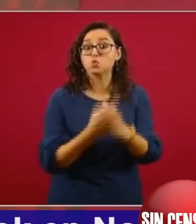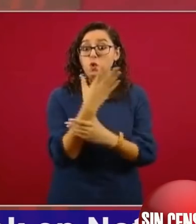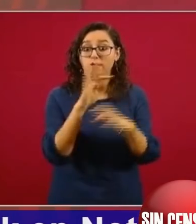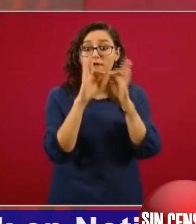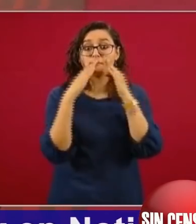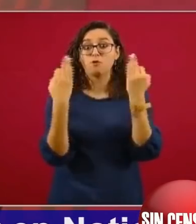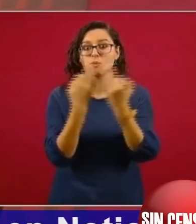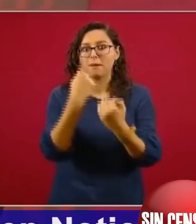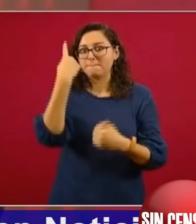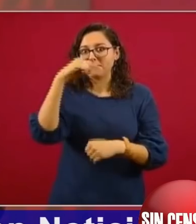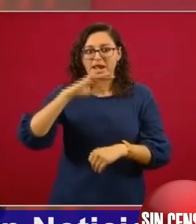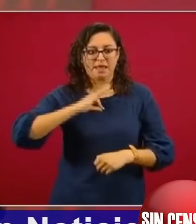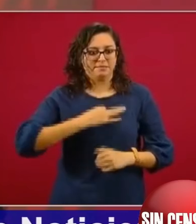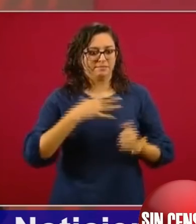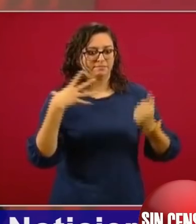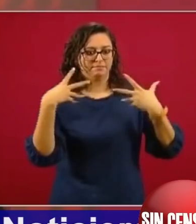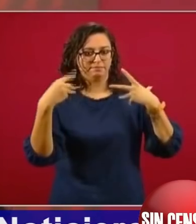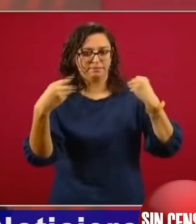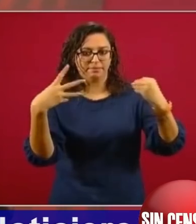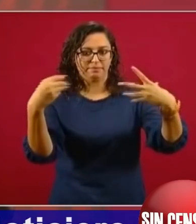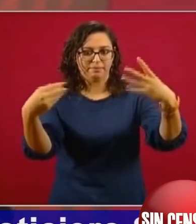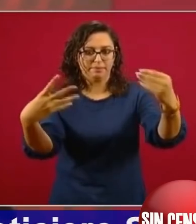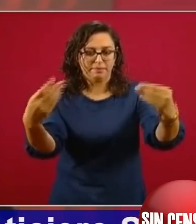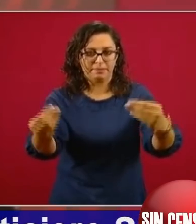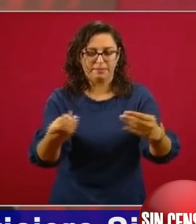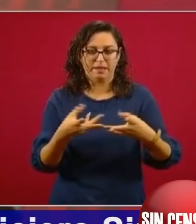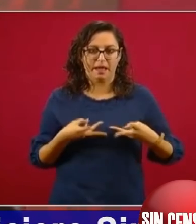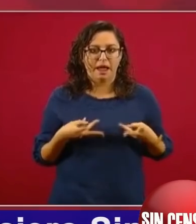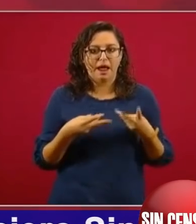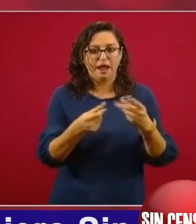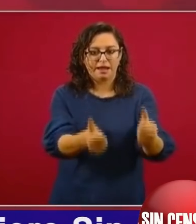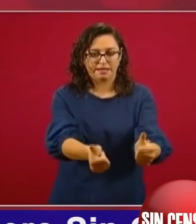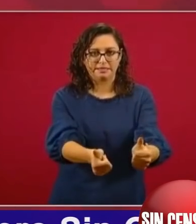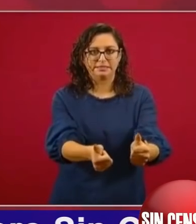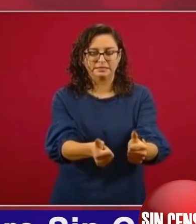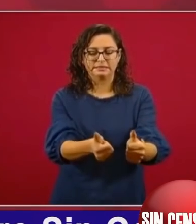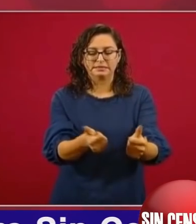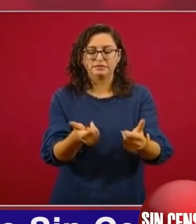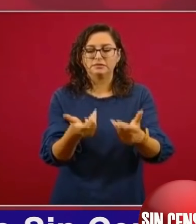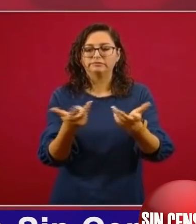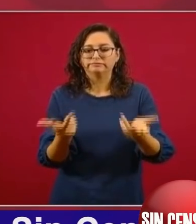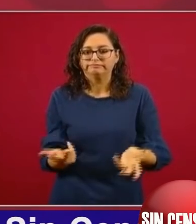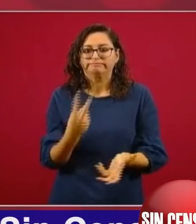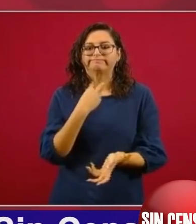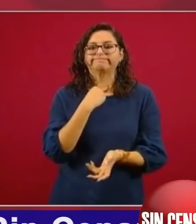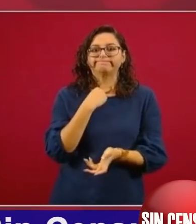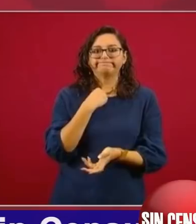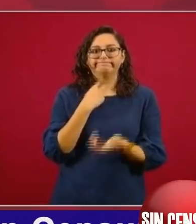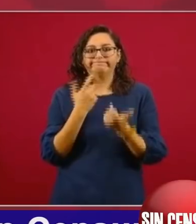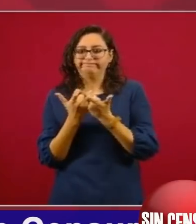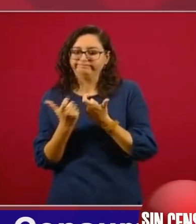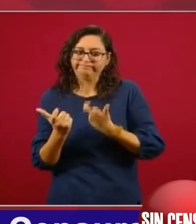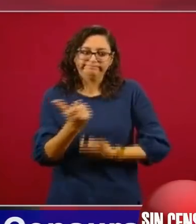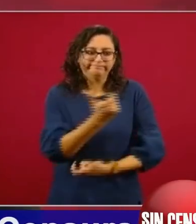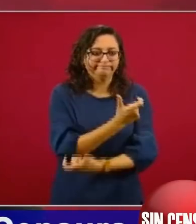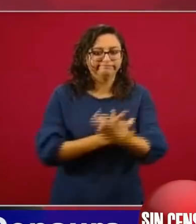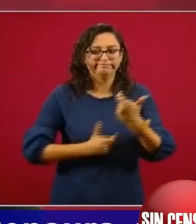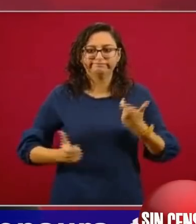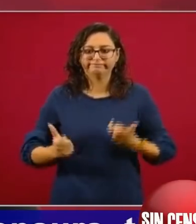para enfrentar la crisis económica